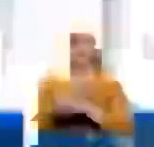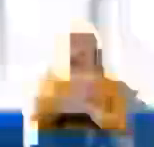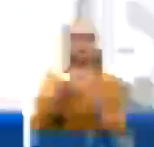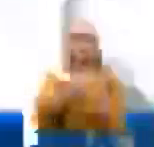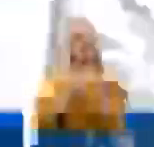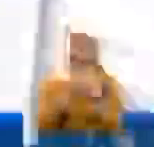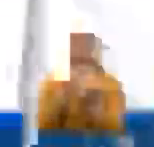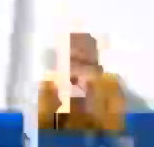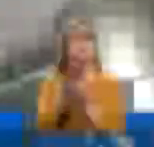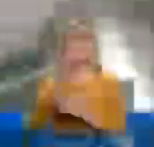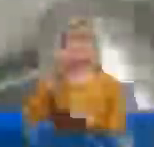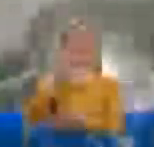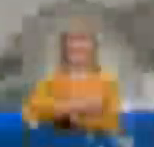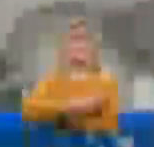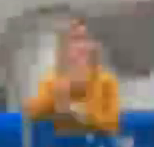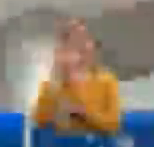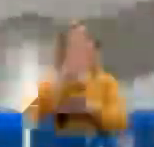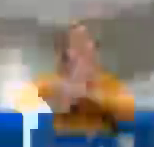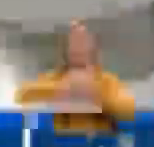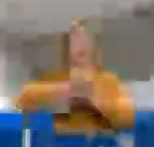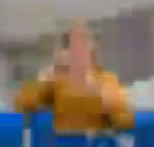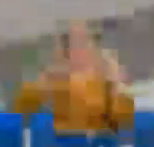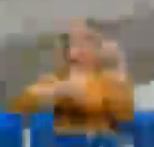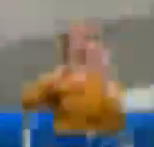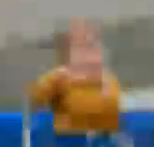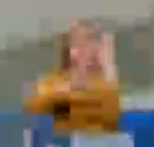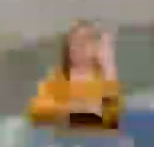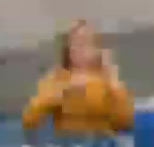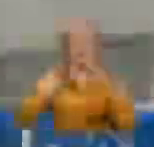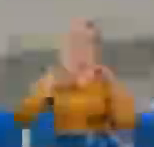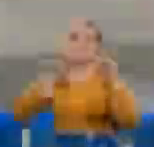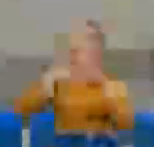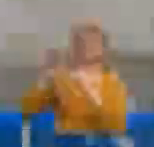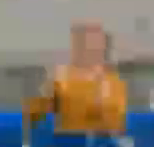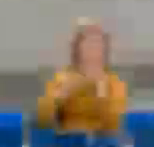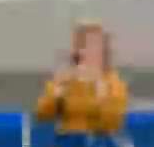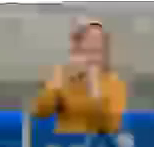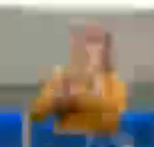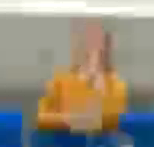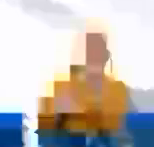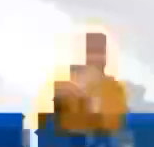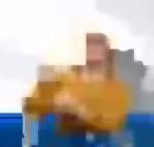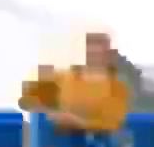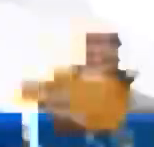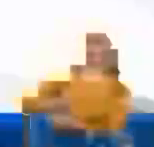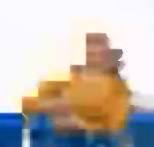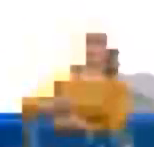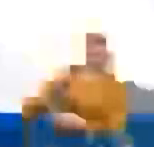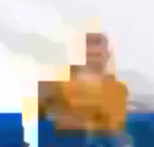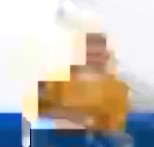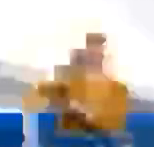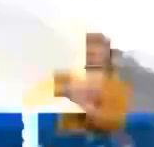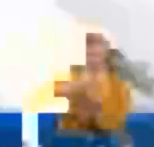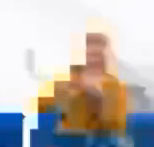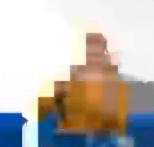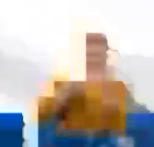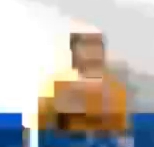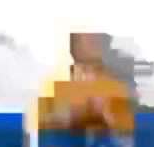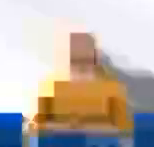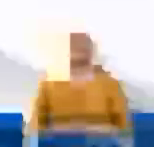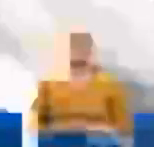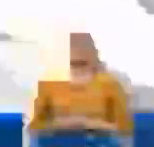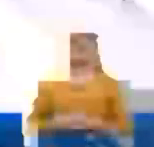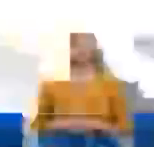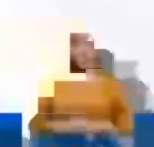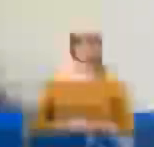impuestos 23 días después de que la Corte Constitucional declarara inconstitucional su primer decreto. En este, corrigió lo señalado por la Corte,